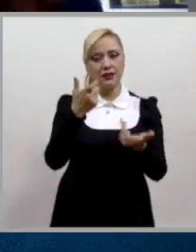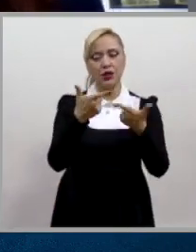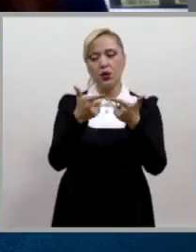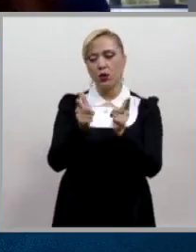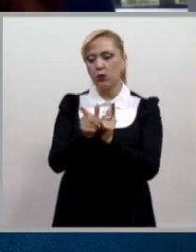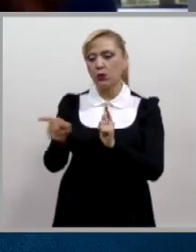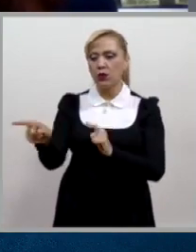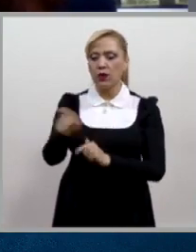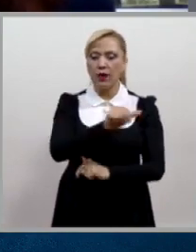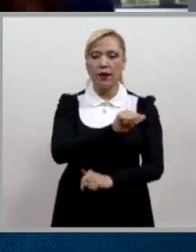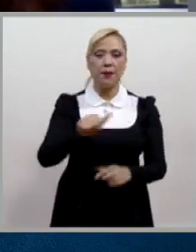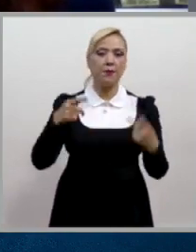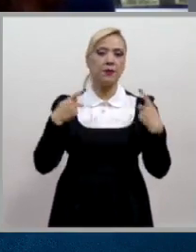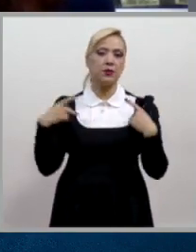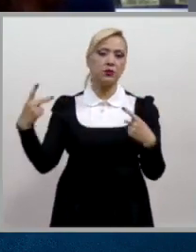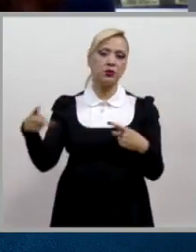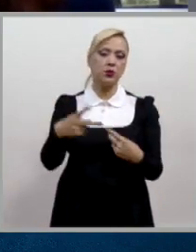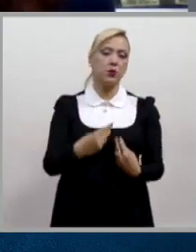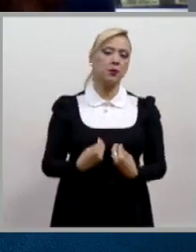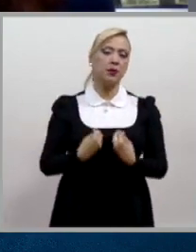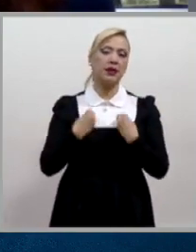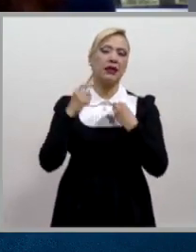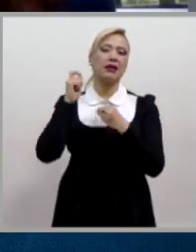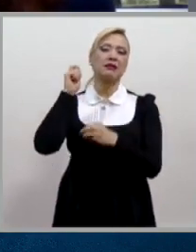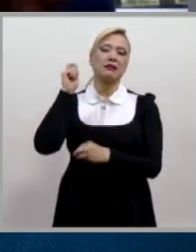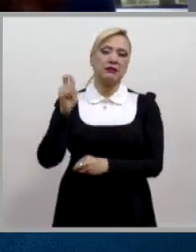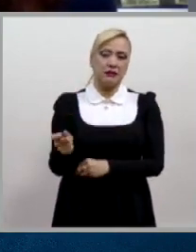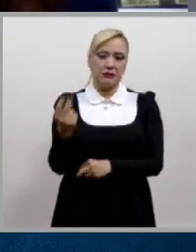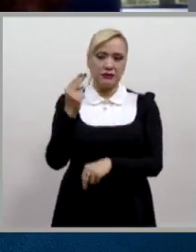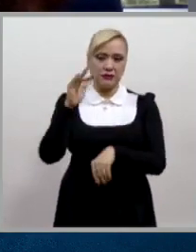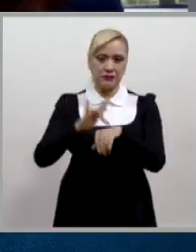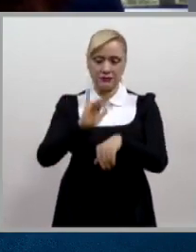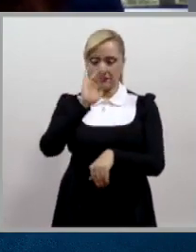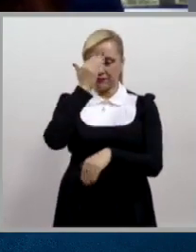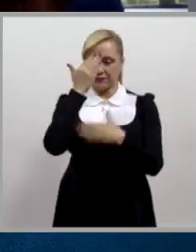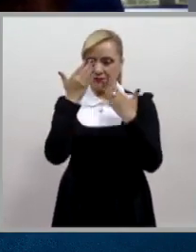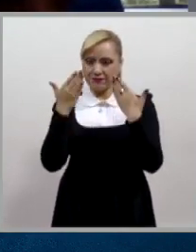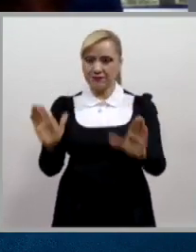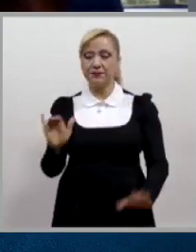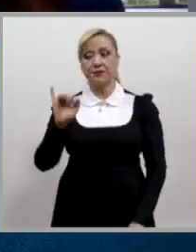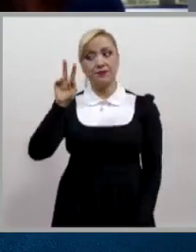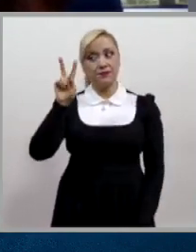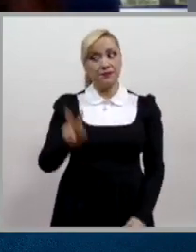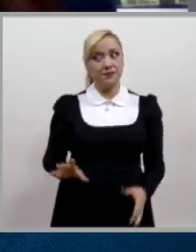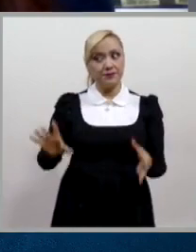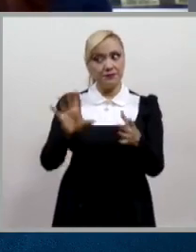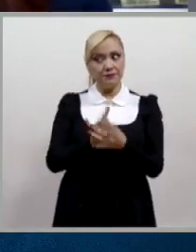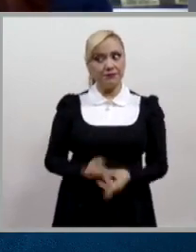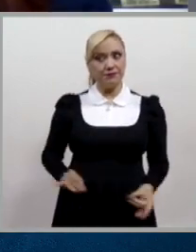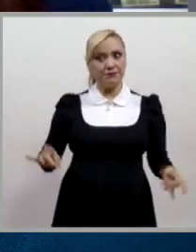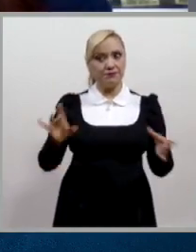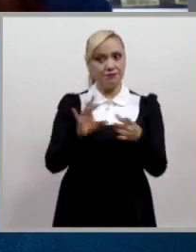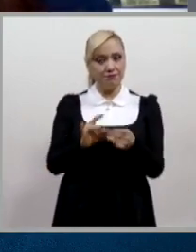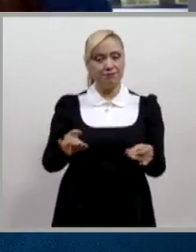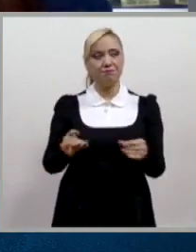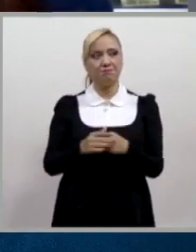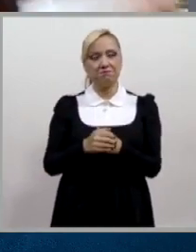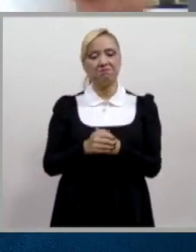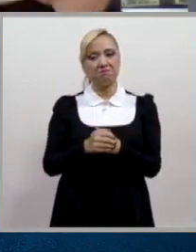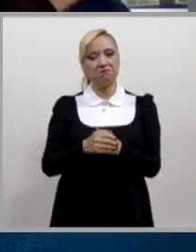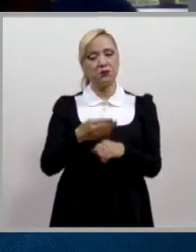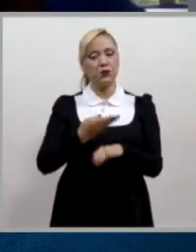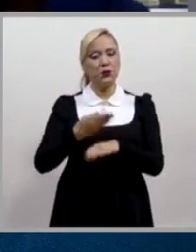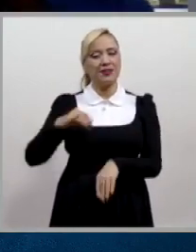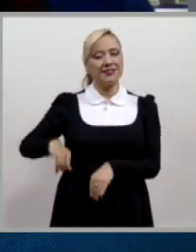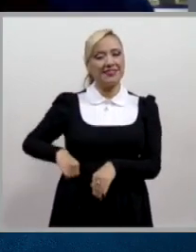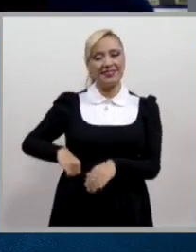contexto. Pues de acuerdo y sobre todo pues pone sobre la mesa temas importantes y esta analogía final me parece